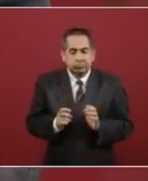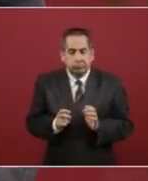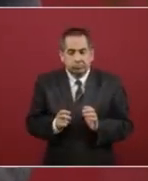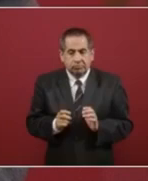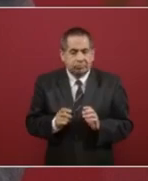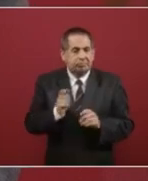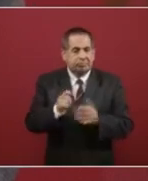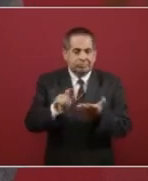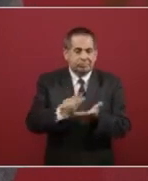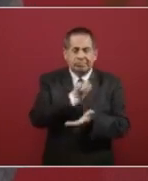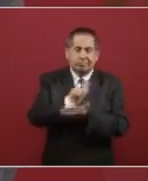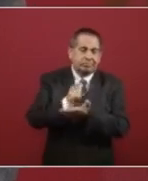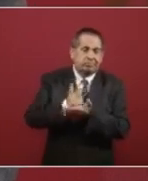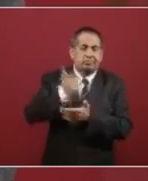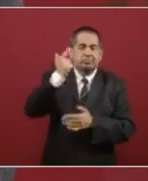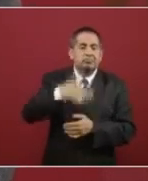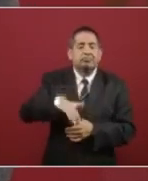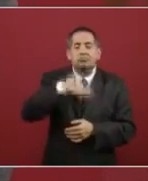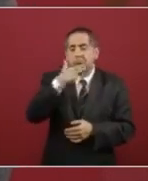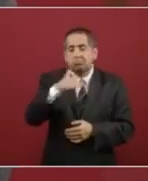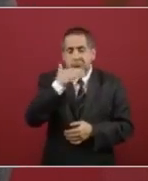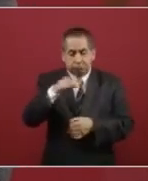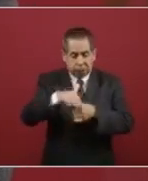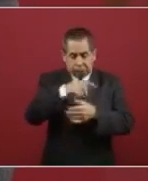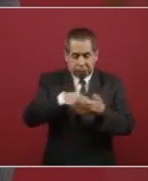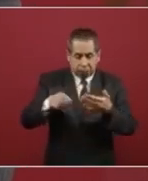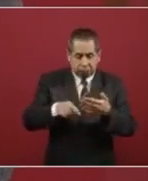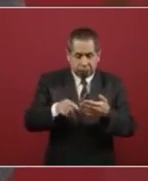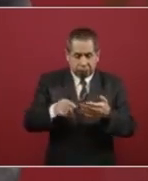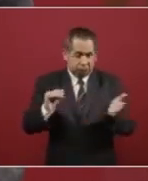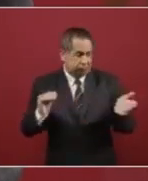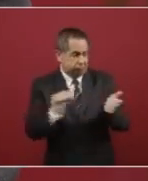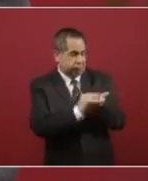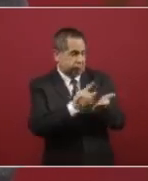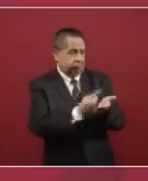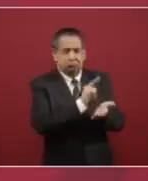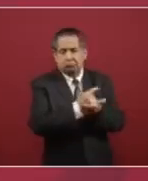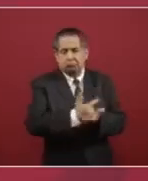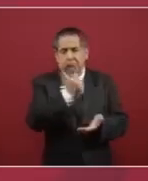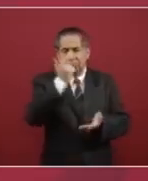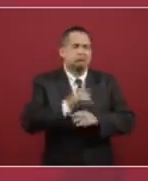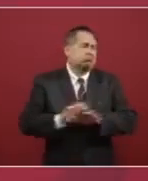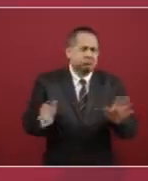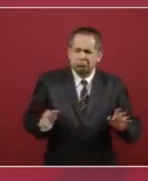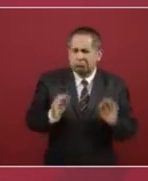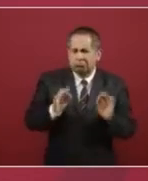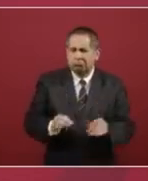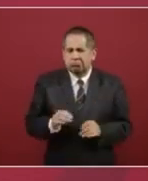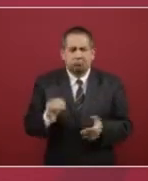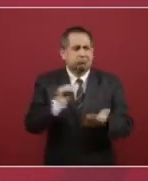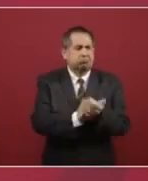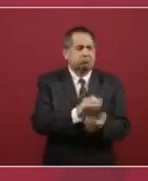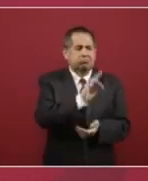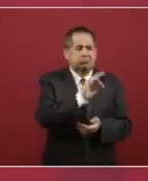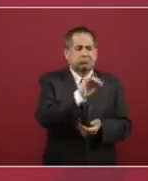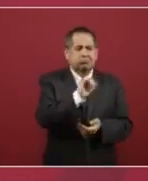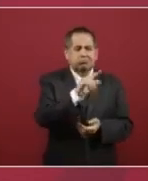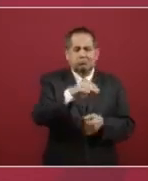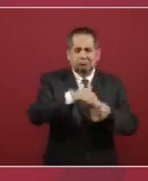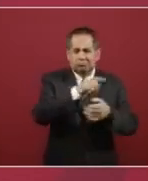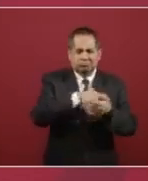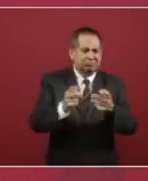delito grave el fraude electoral y establecer la fiscalía electoral. Con